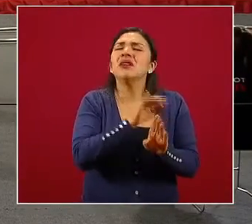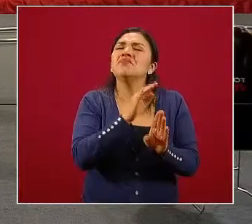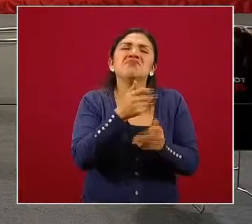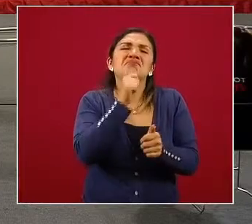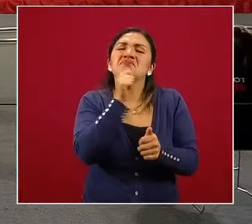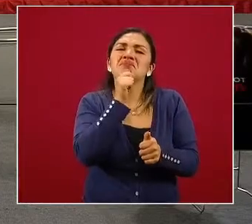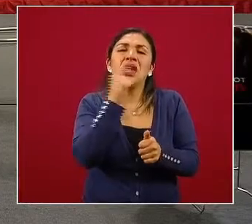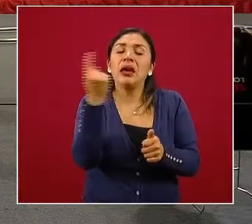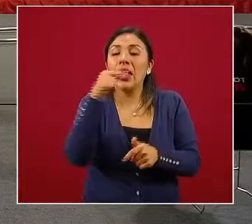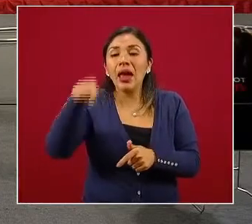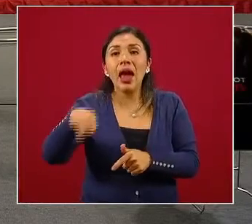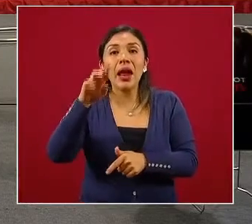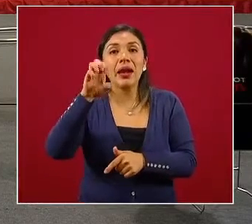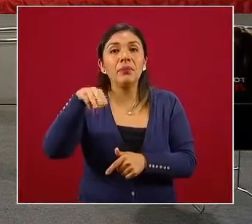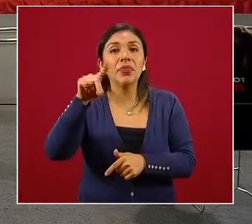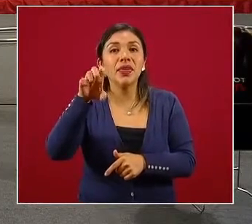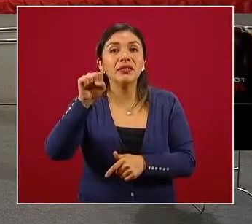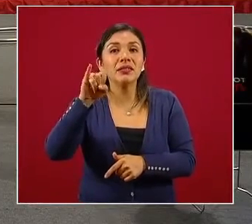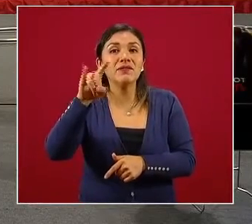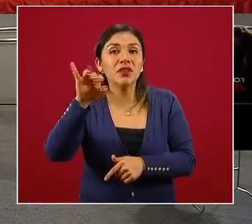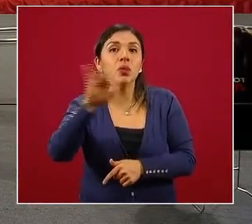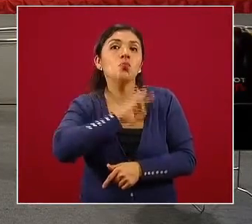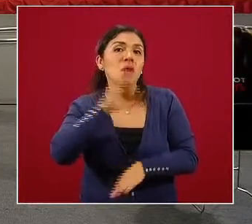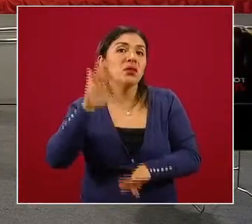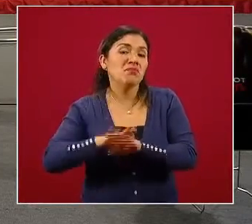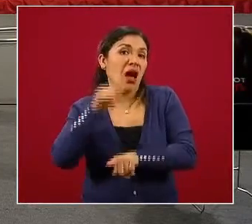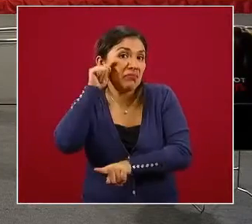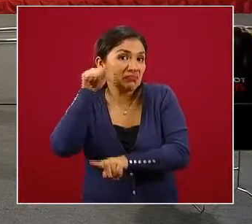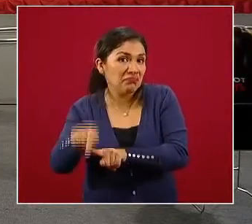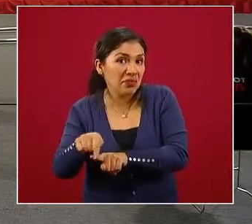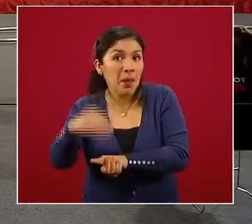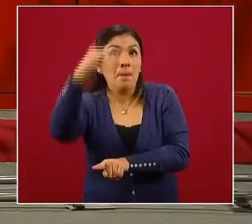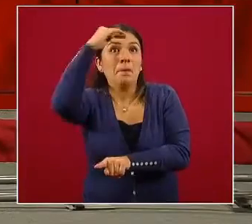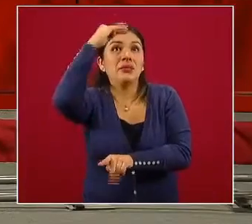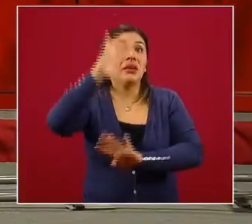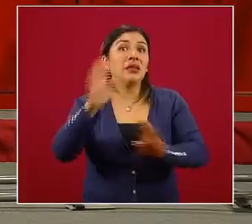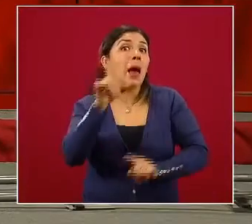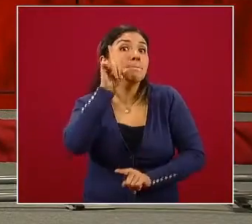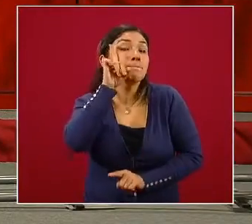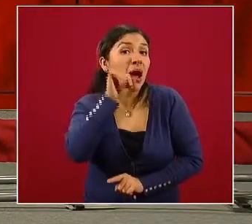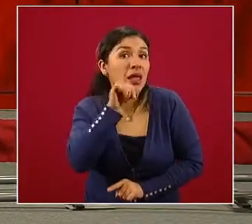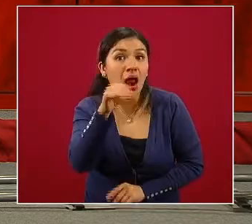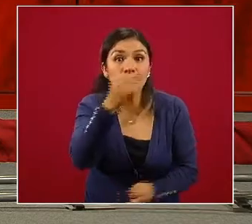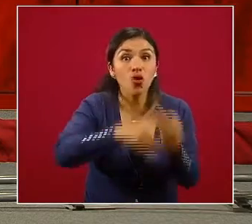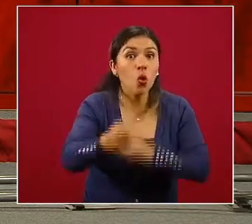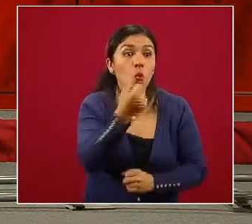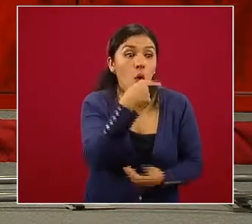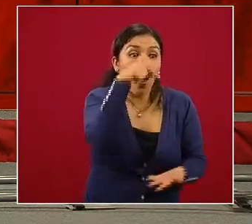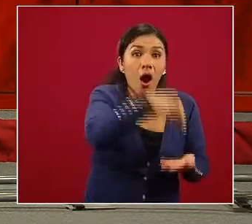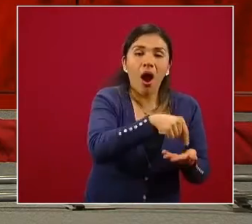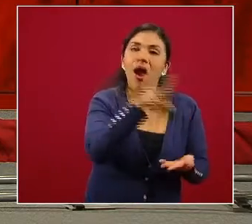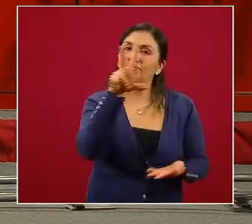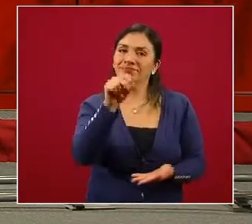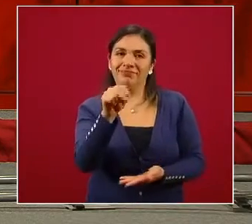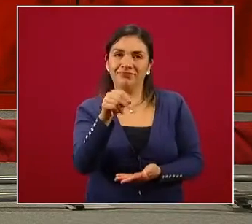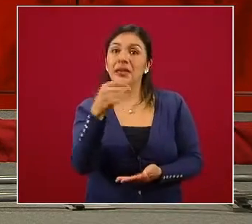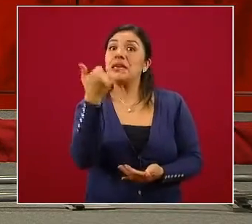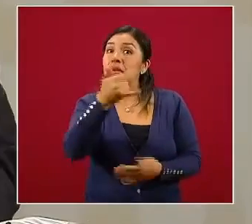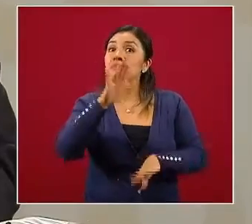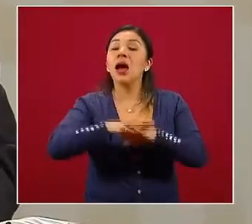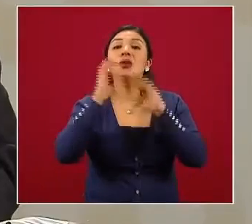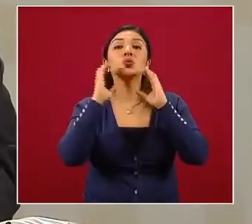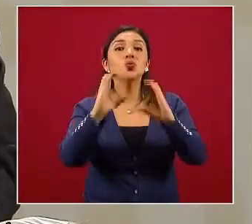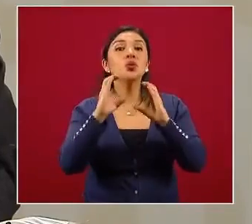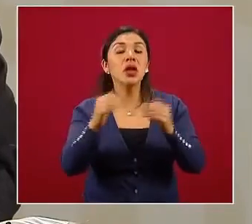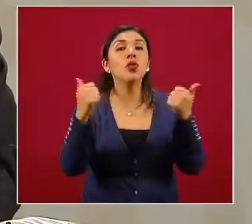de convertirse en un producto prometedor. No pensemos que ya mañana hay que usar ivermectina. Y mucho mayor cuidado hay que